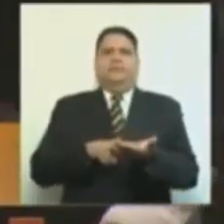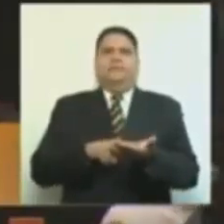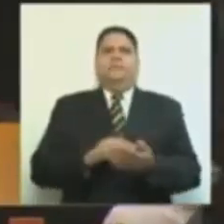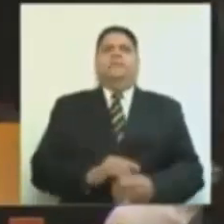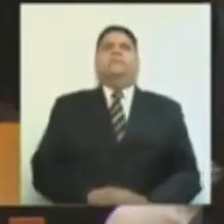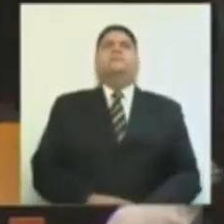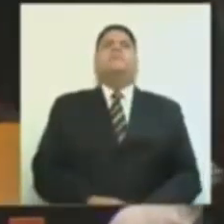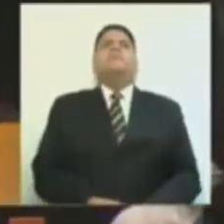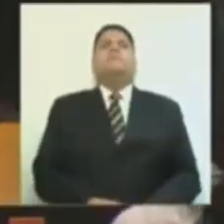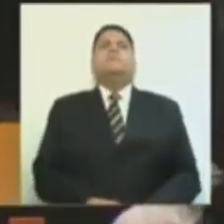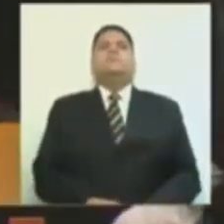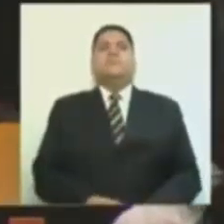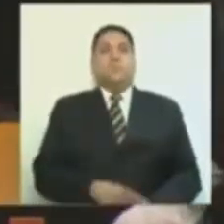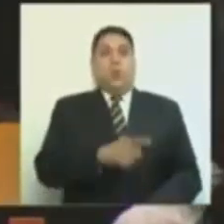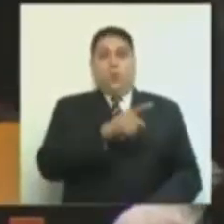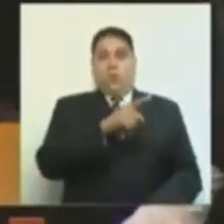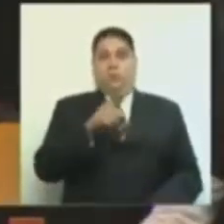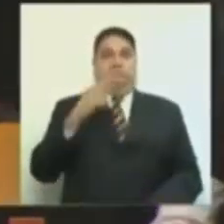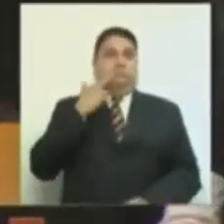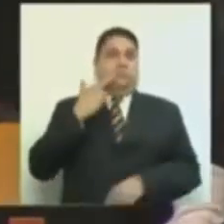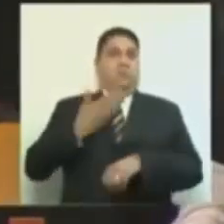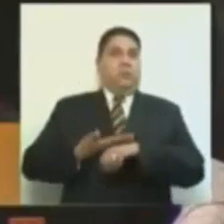Sobre la responsabilidad